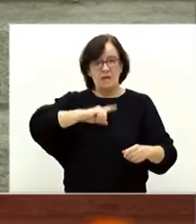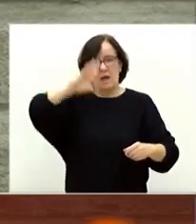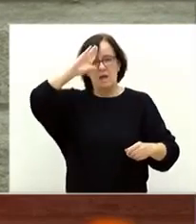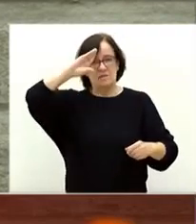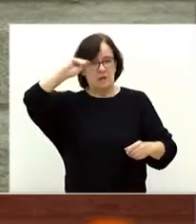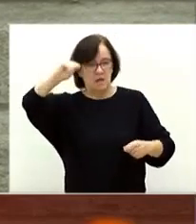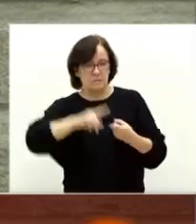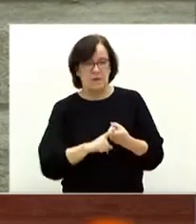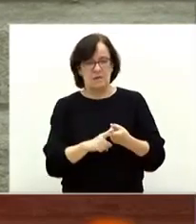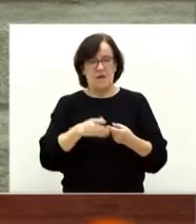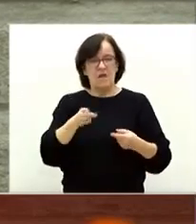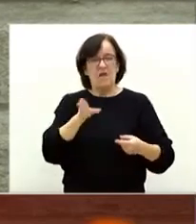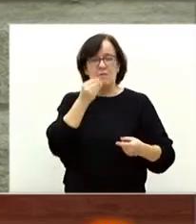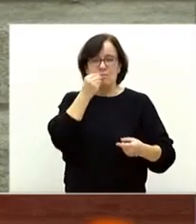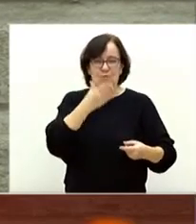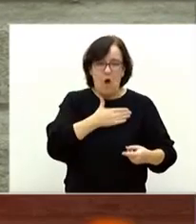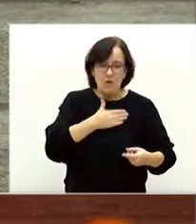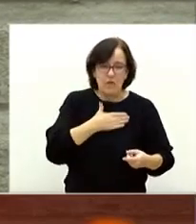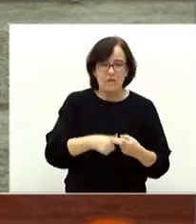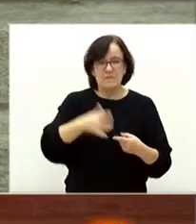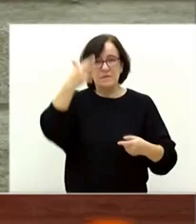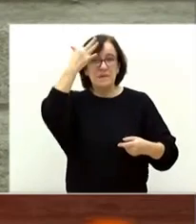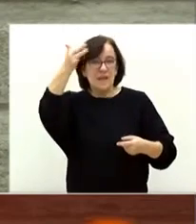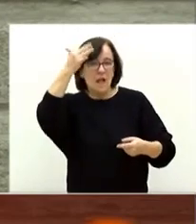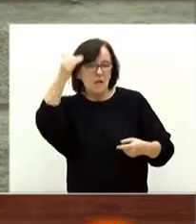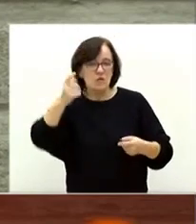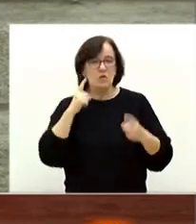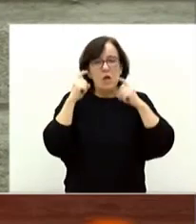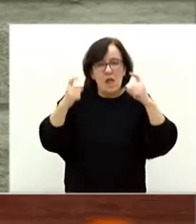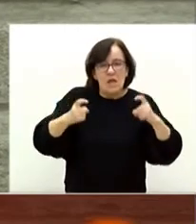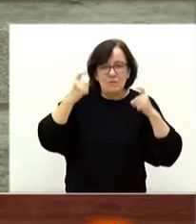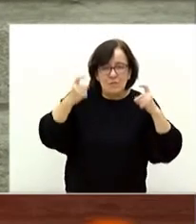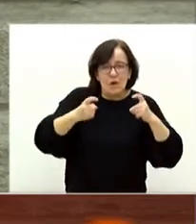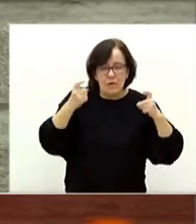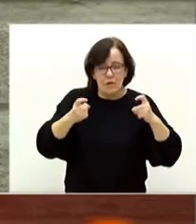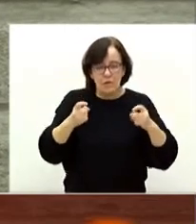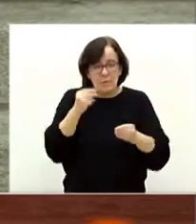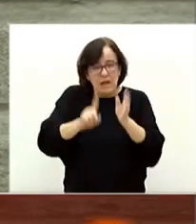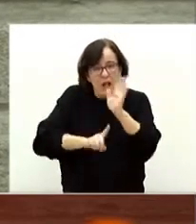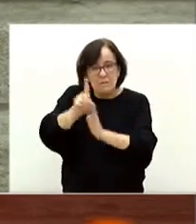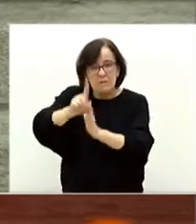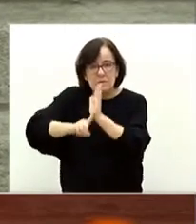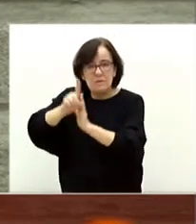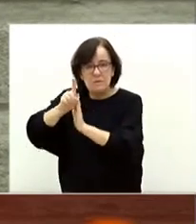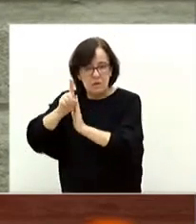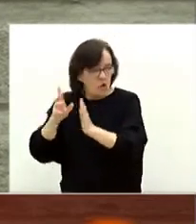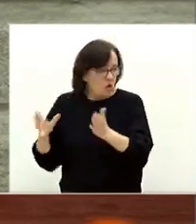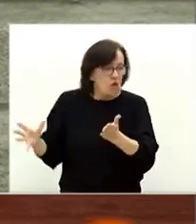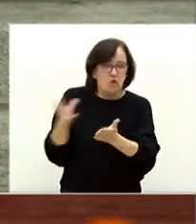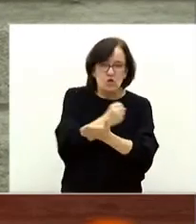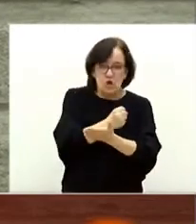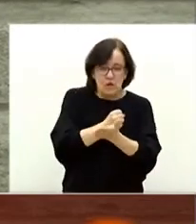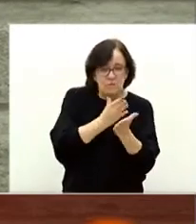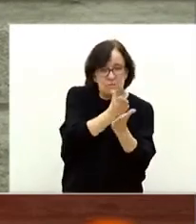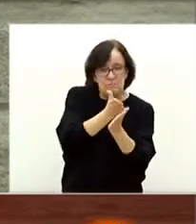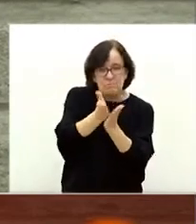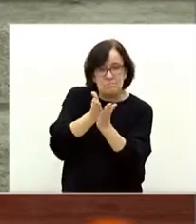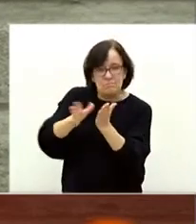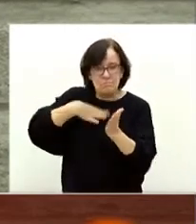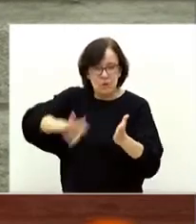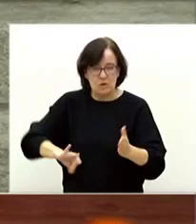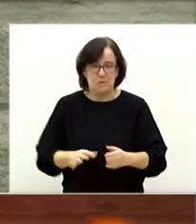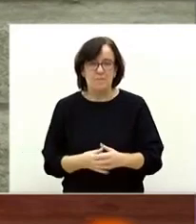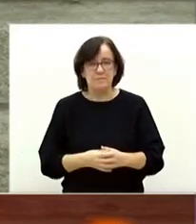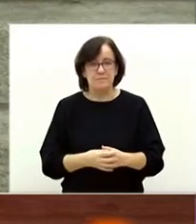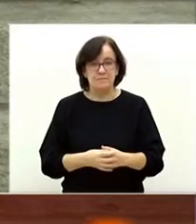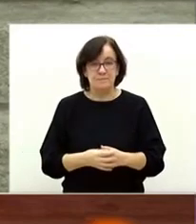inteligencia, de la bondad, la ilusión y el esfuerzo para desarrollar todas sus posibilidades.